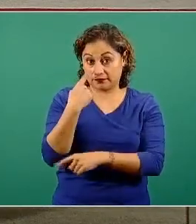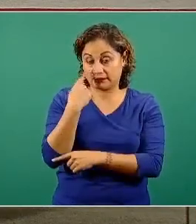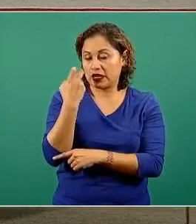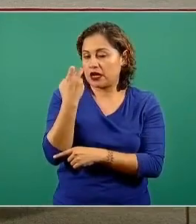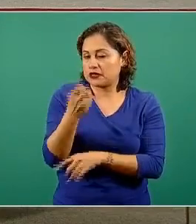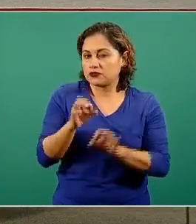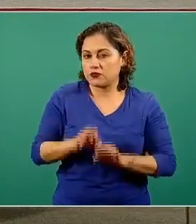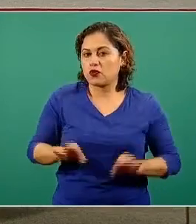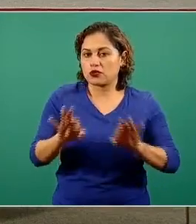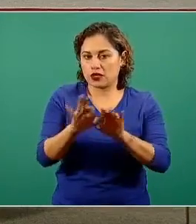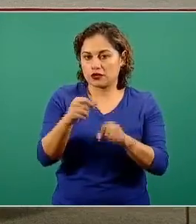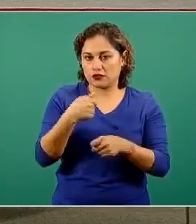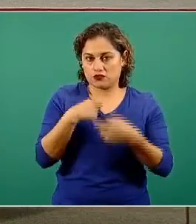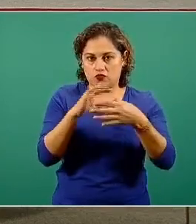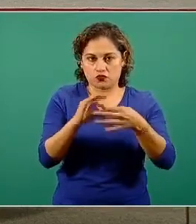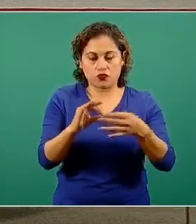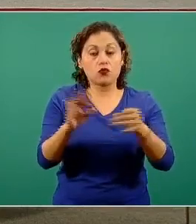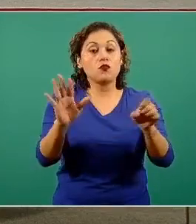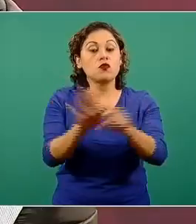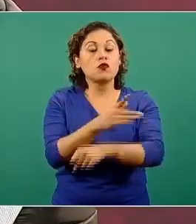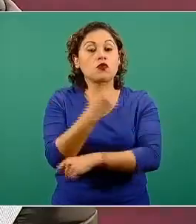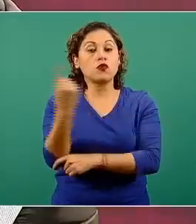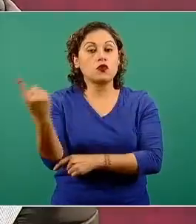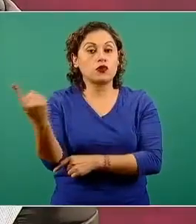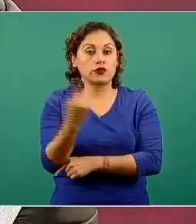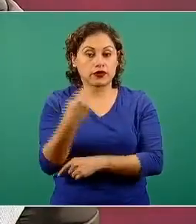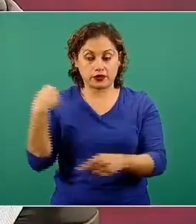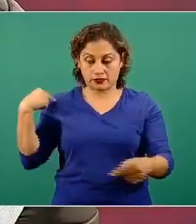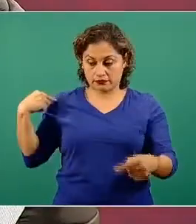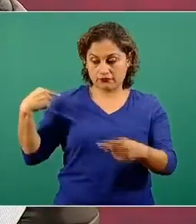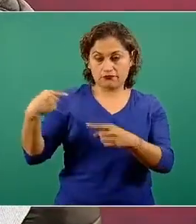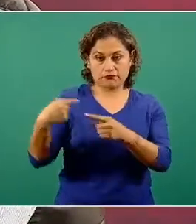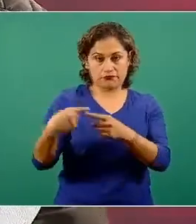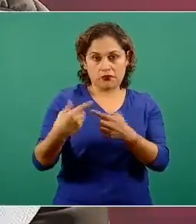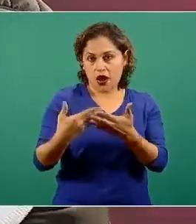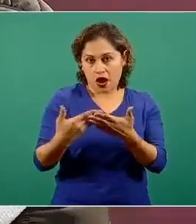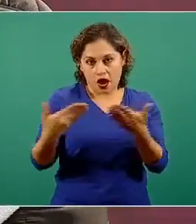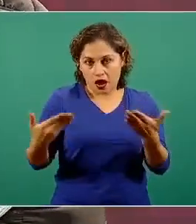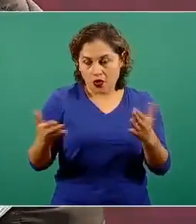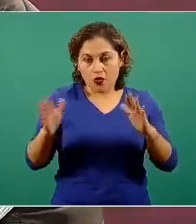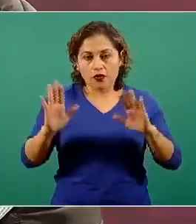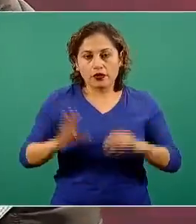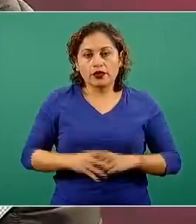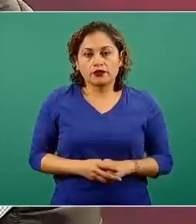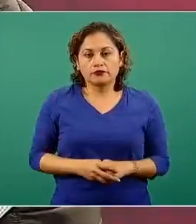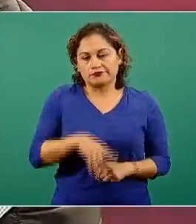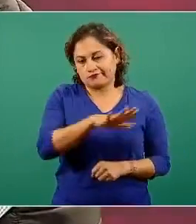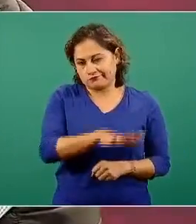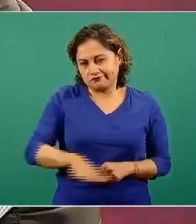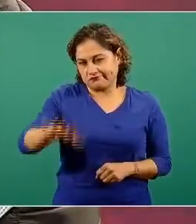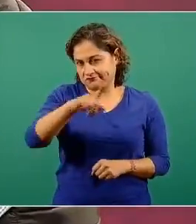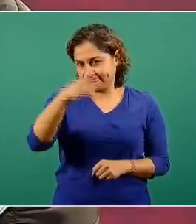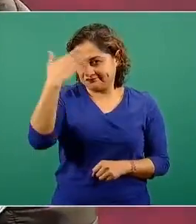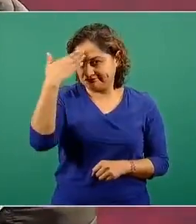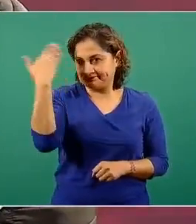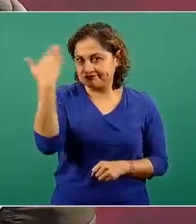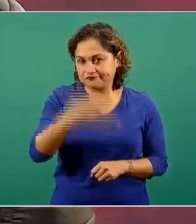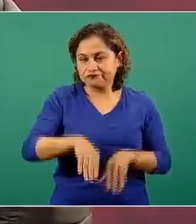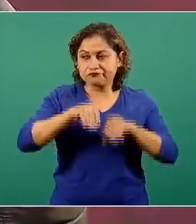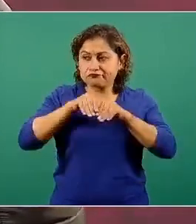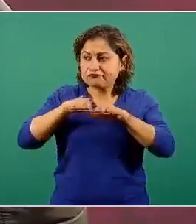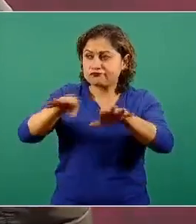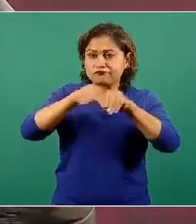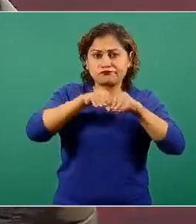por qué abro con esto? Porque hasta el momento, y esto también, digamos, es conocido y ha sido difundido por